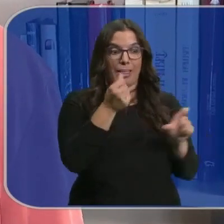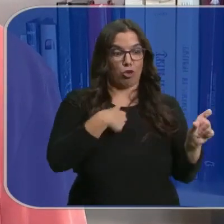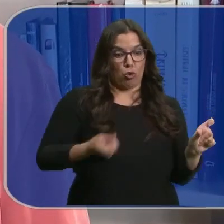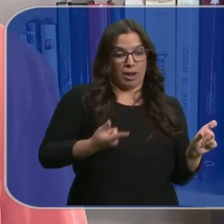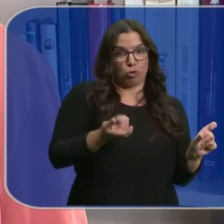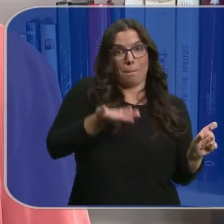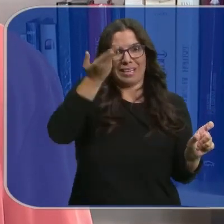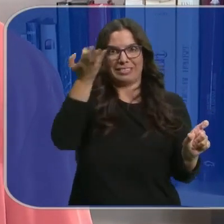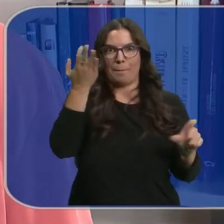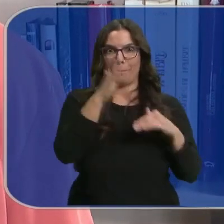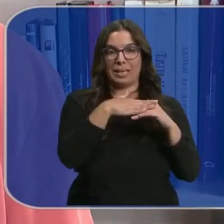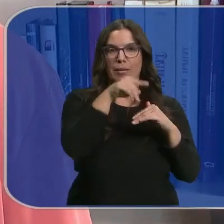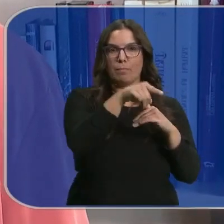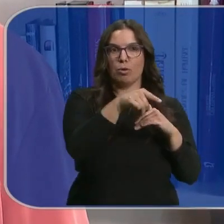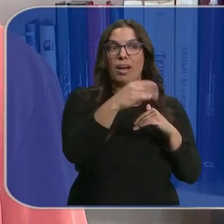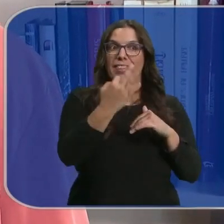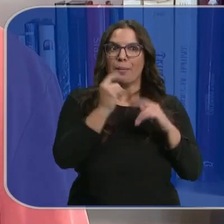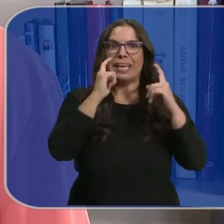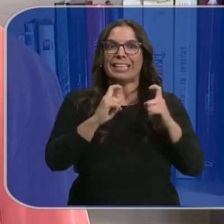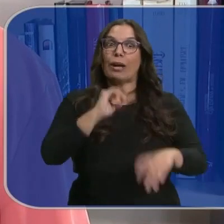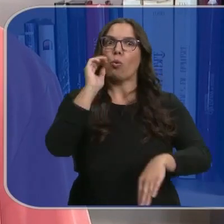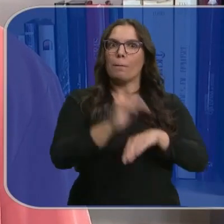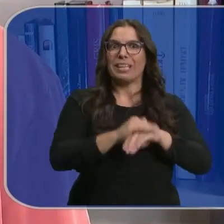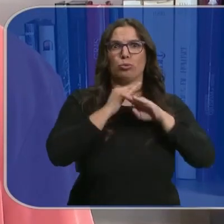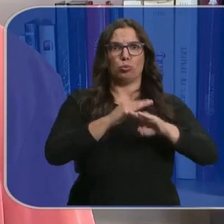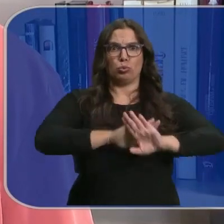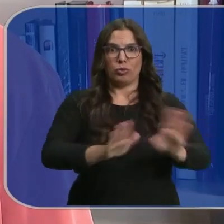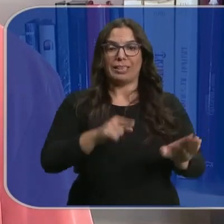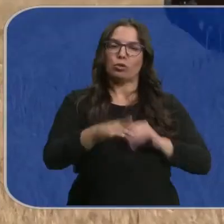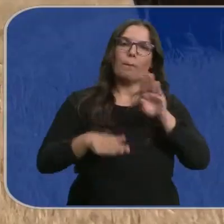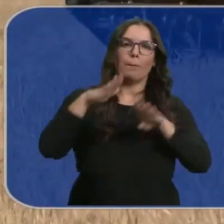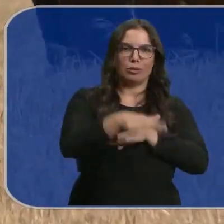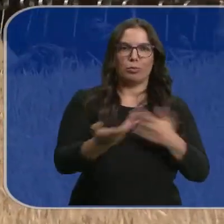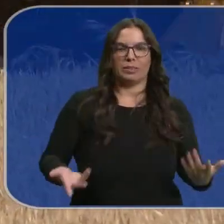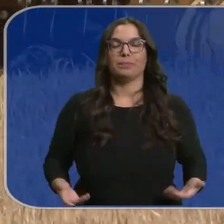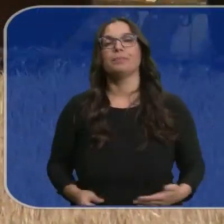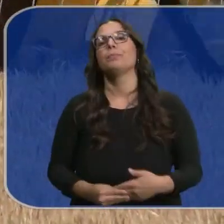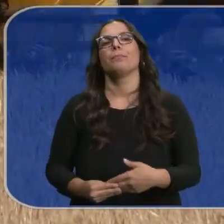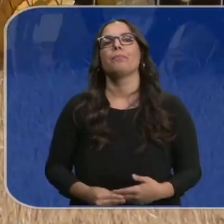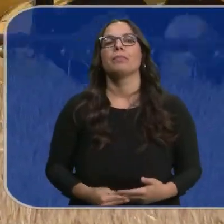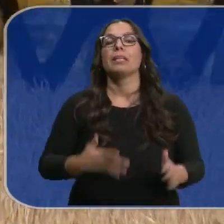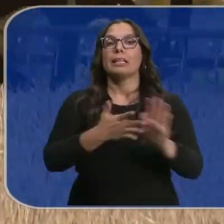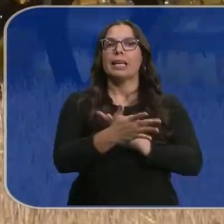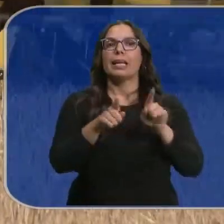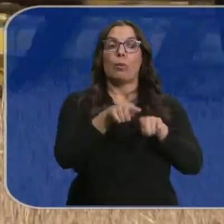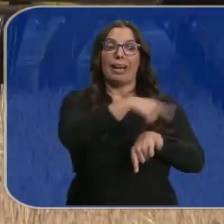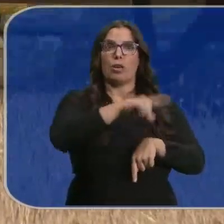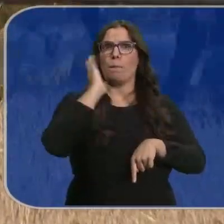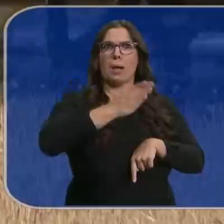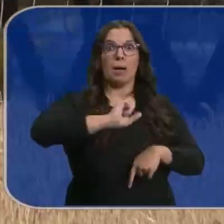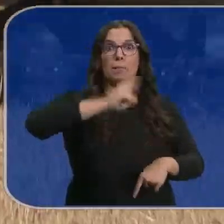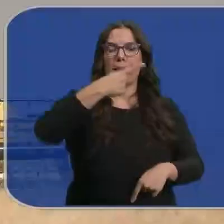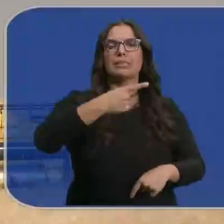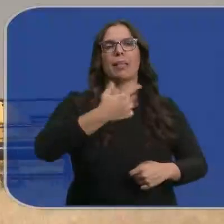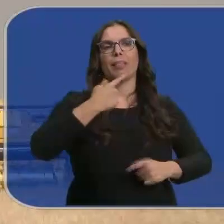encima de lo que te cuesta producirlo. Y eso es lo que hay intentar cumplirlo. Y este es un paso más. Busca ser garantista con el eslabón más débil.